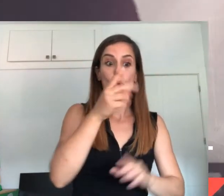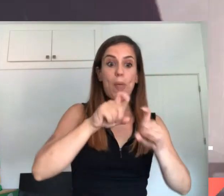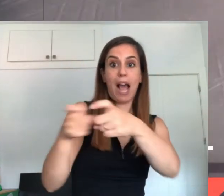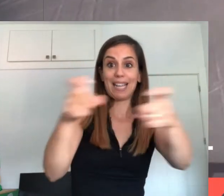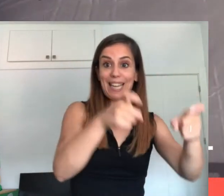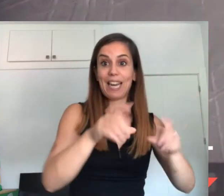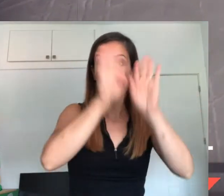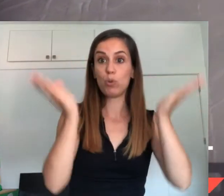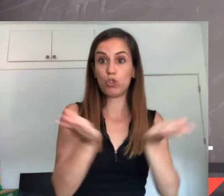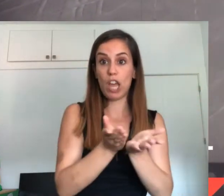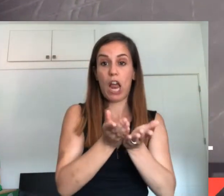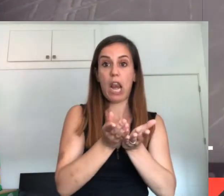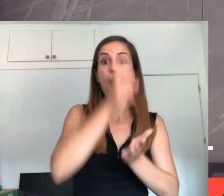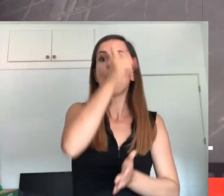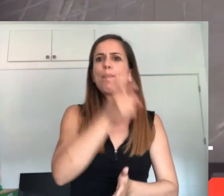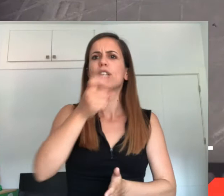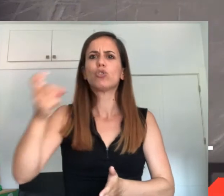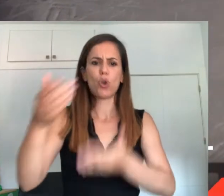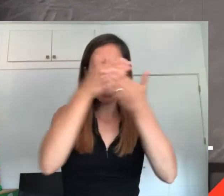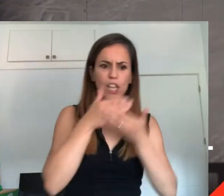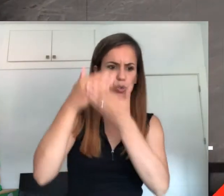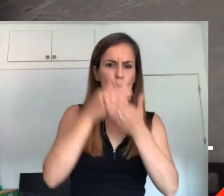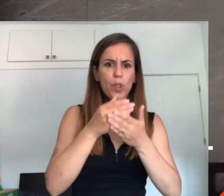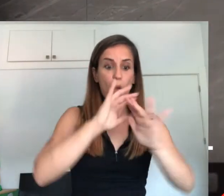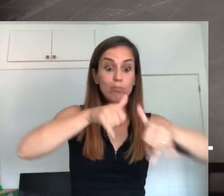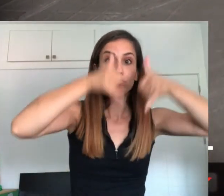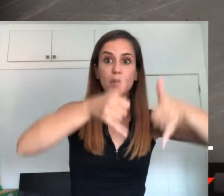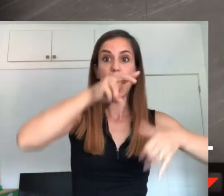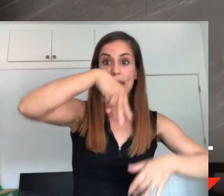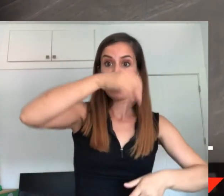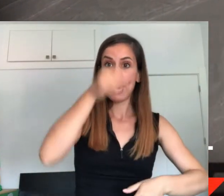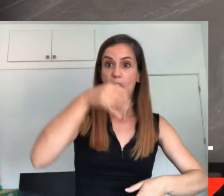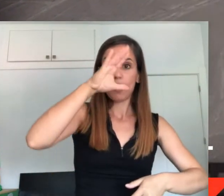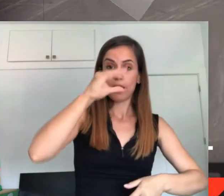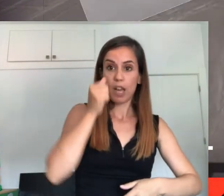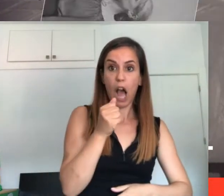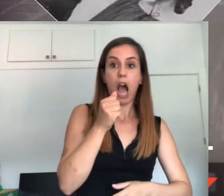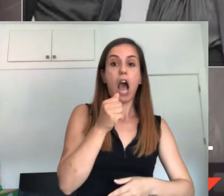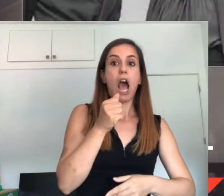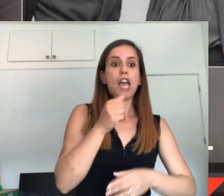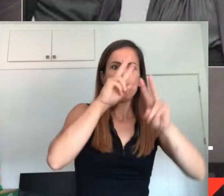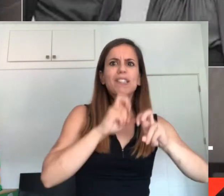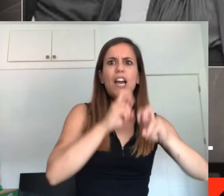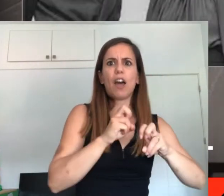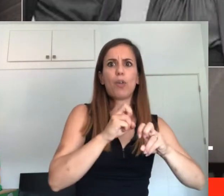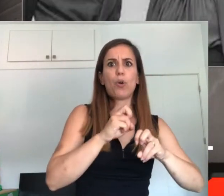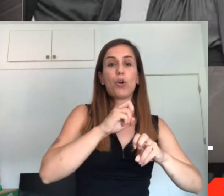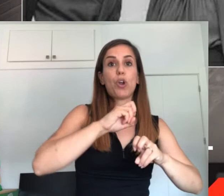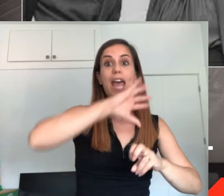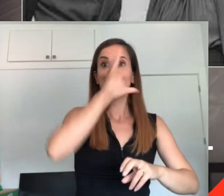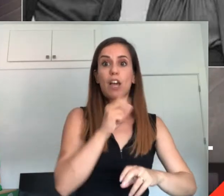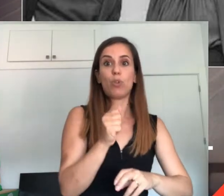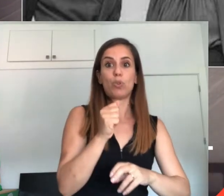pues hay gente que está estudiando en Nazca, sobre todo un historiador estadounidense, Paul Kossoff, y su discípula